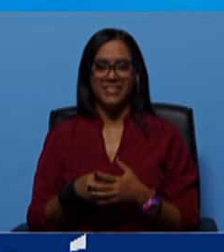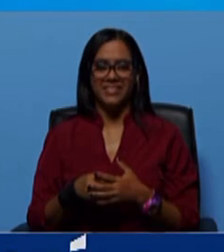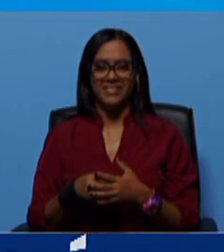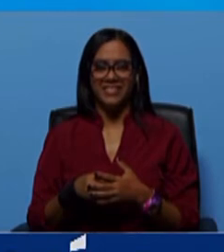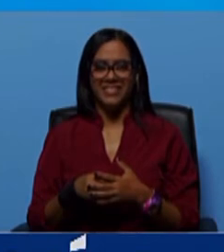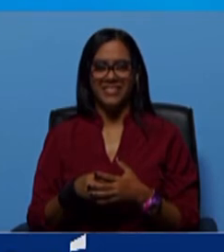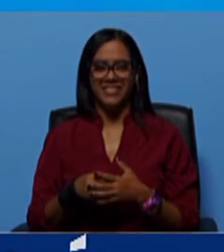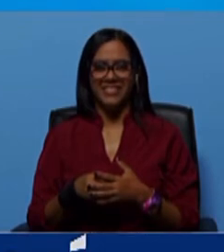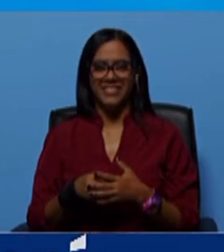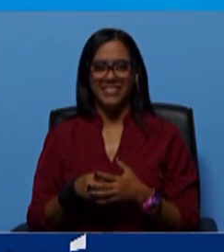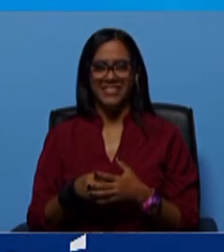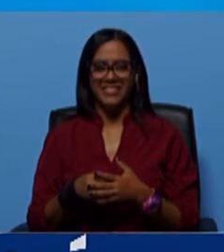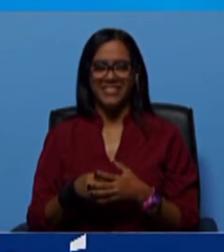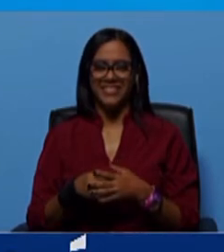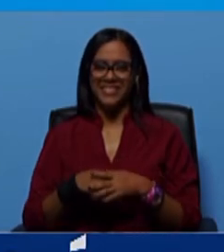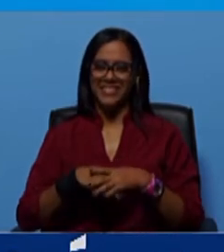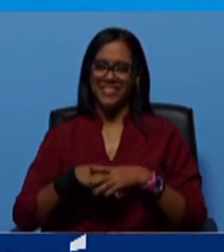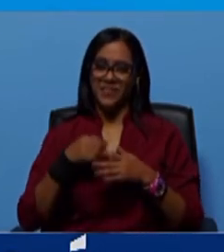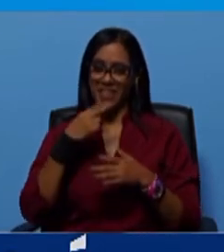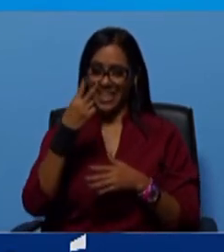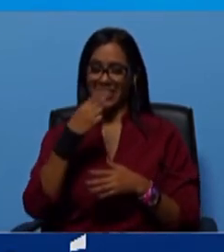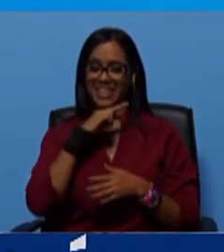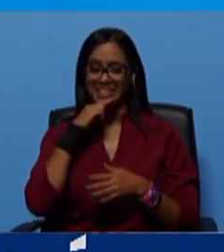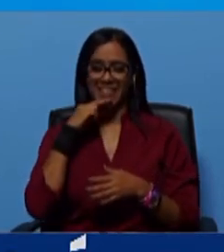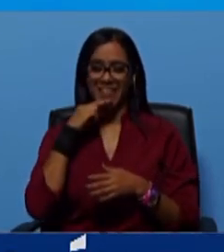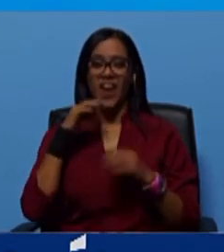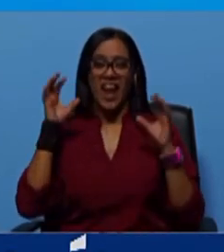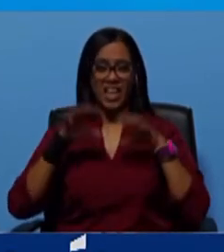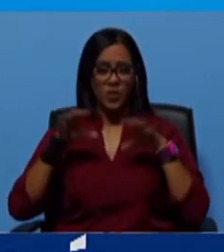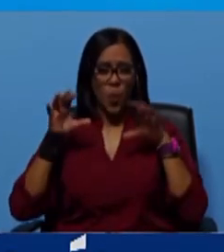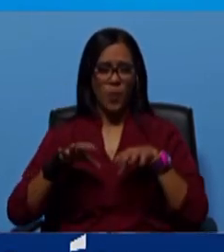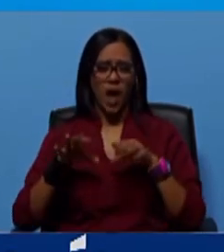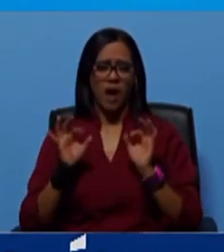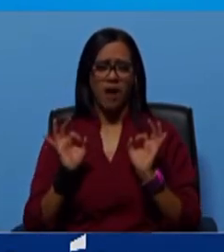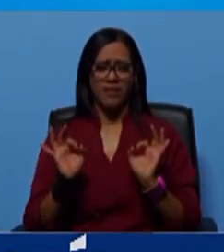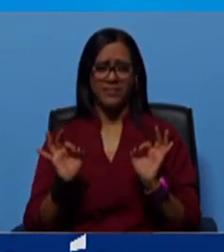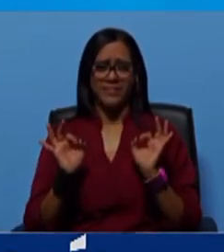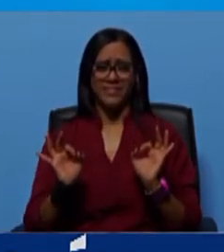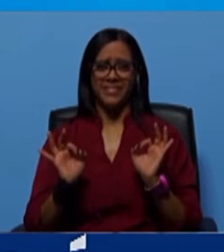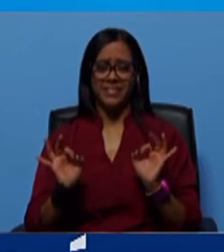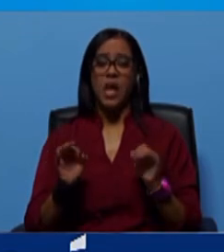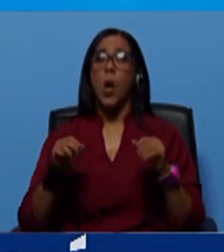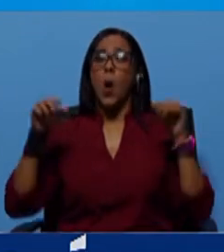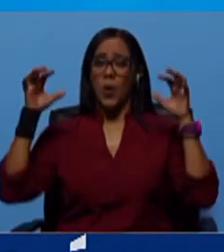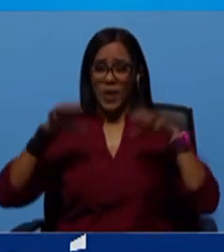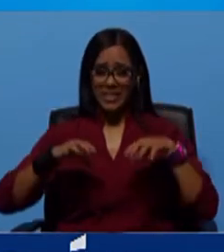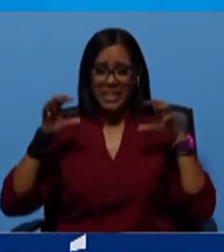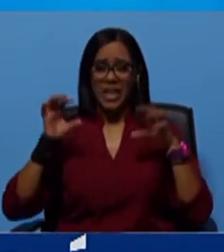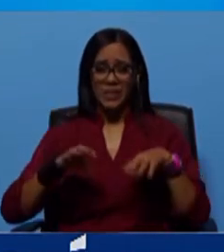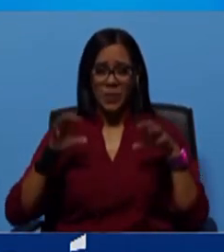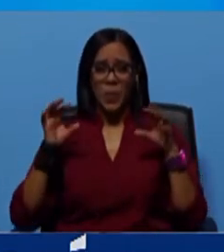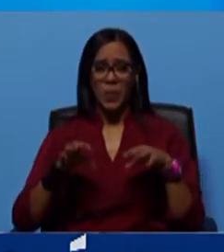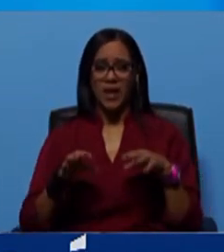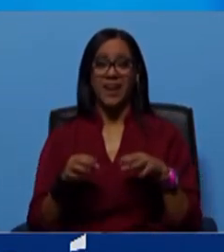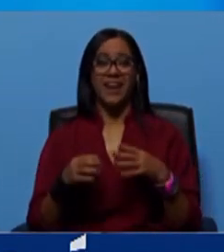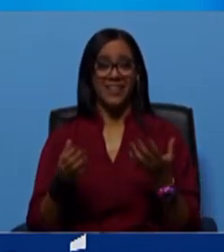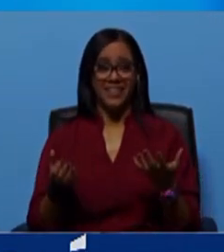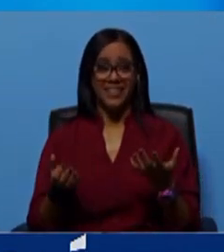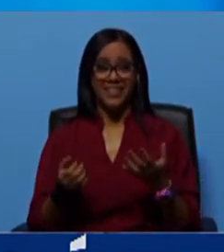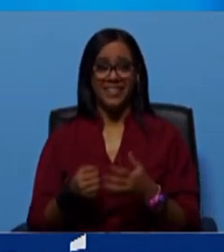mira esta ricura. Con la lluvia. Ah, Ernesto. Con esta lluvia, compadre. Ah.